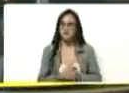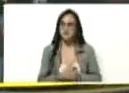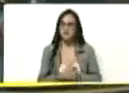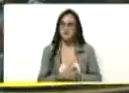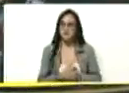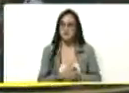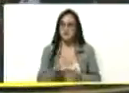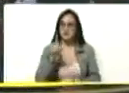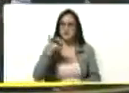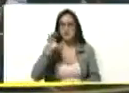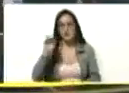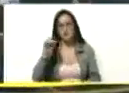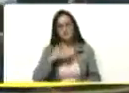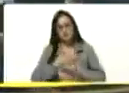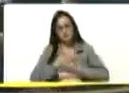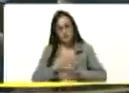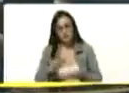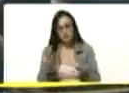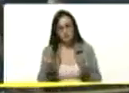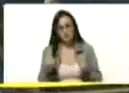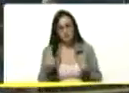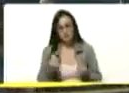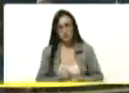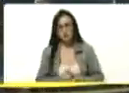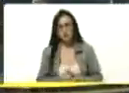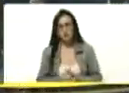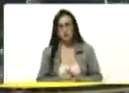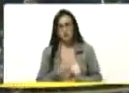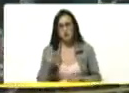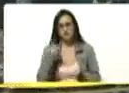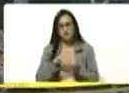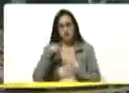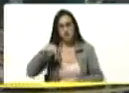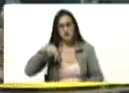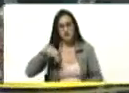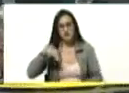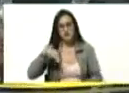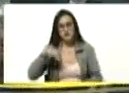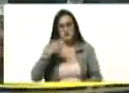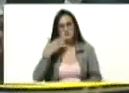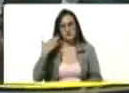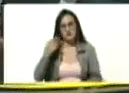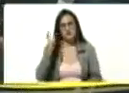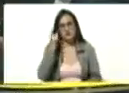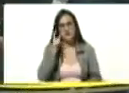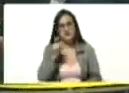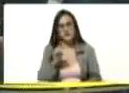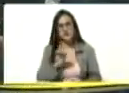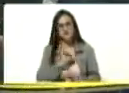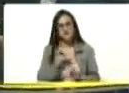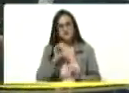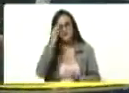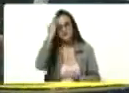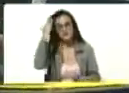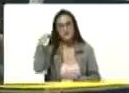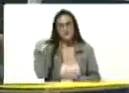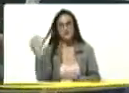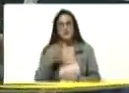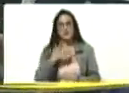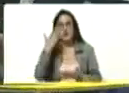Dico Michel, me complace mucho que estén aquí apenas unos días después que nos dispensaran